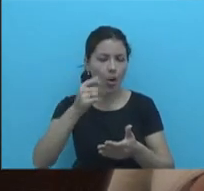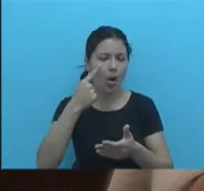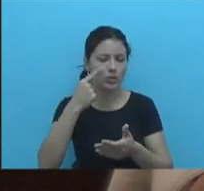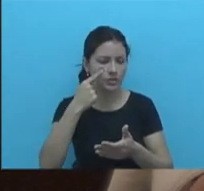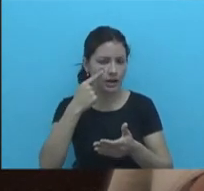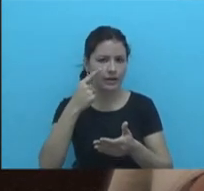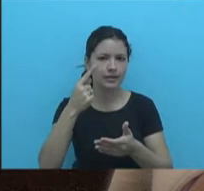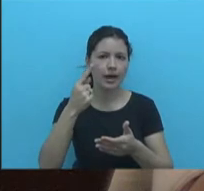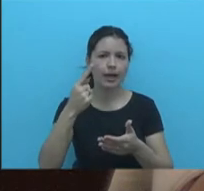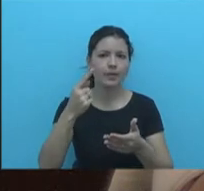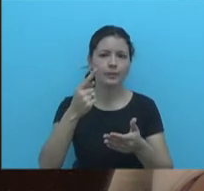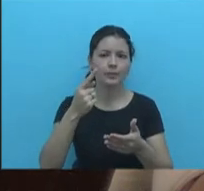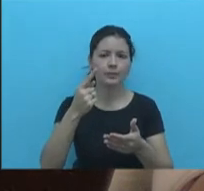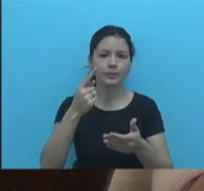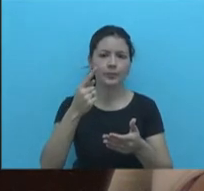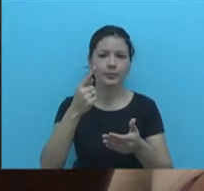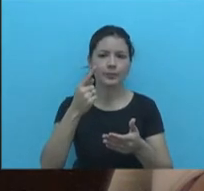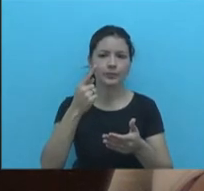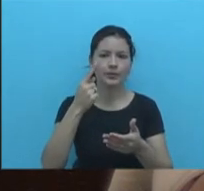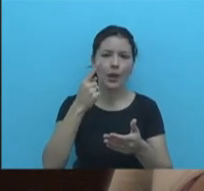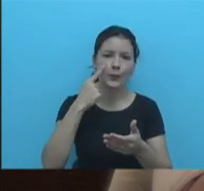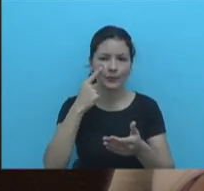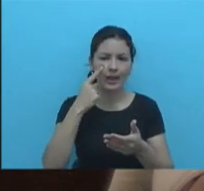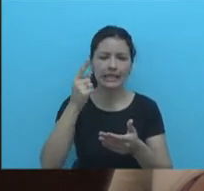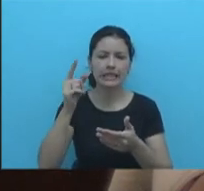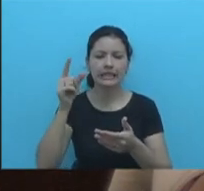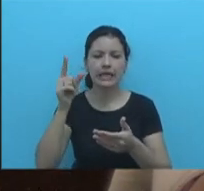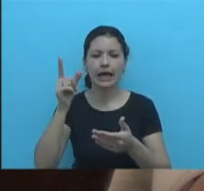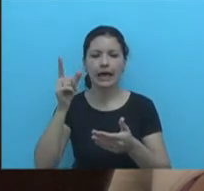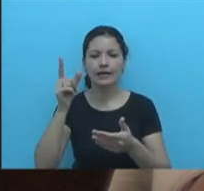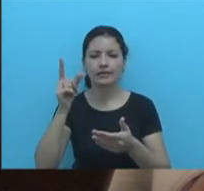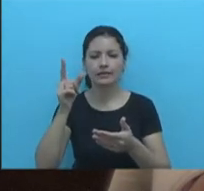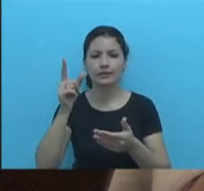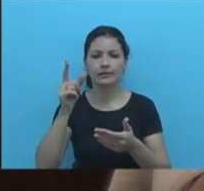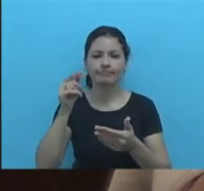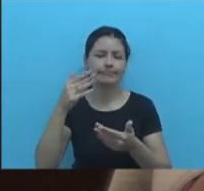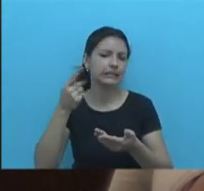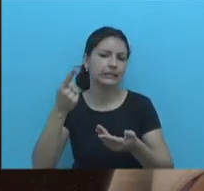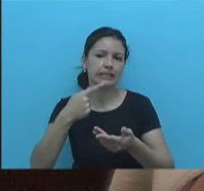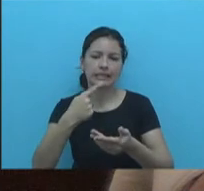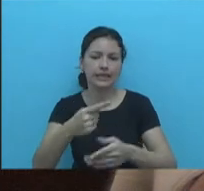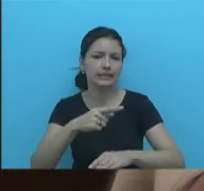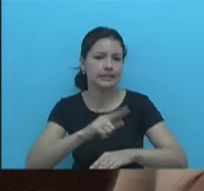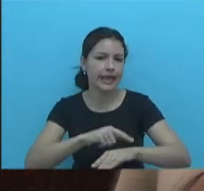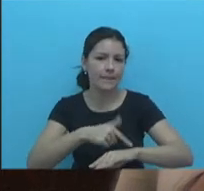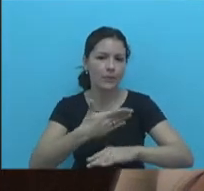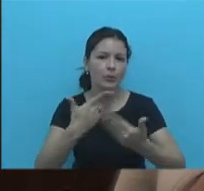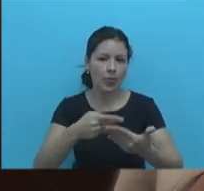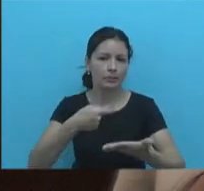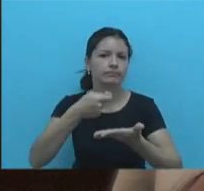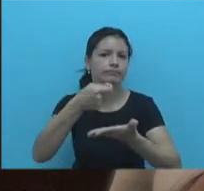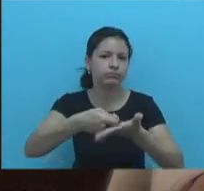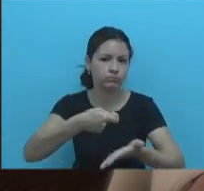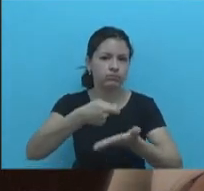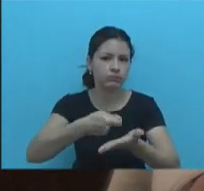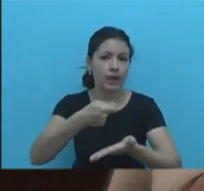depende la forma de pago de ellos y le darán un tiempo determinado de pago para que